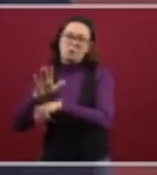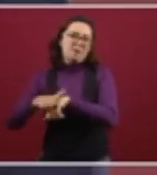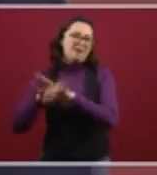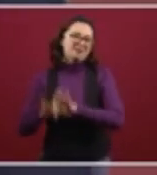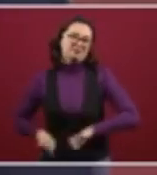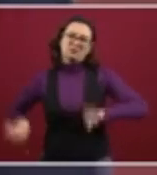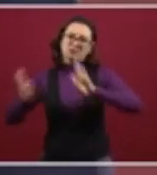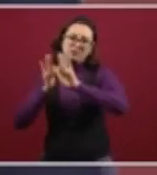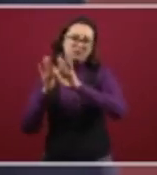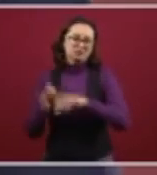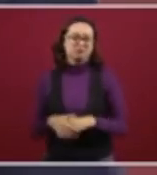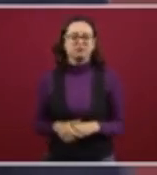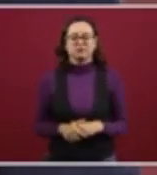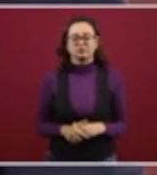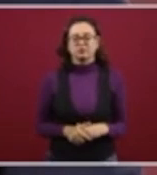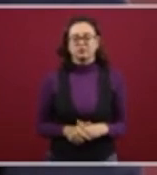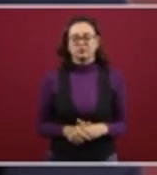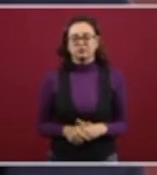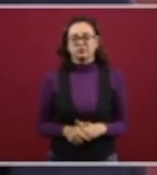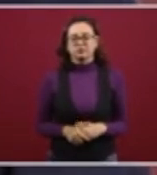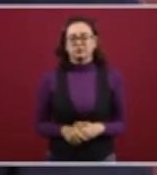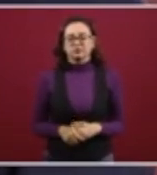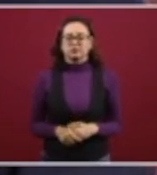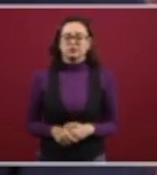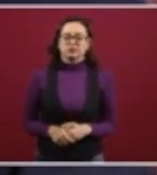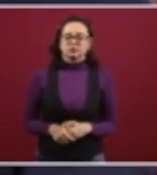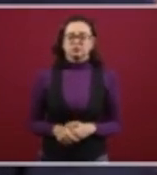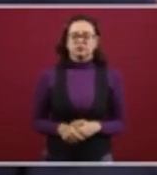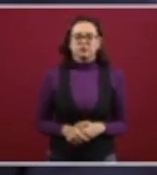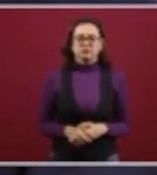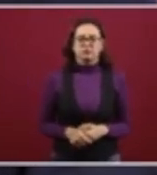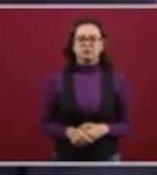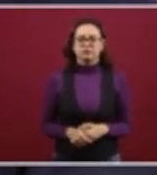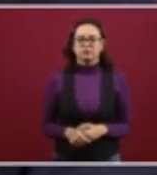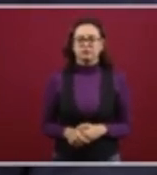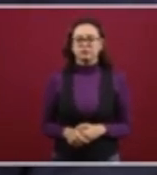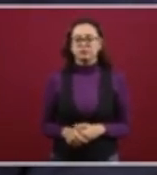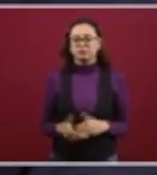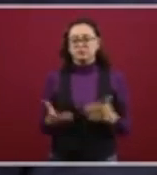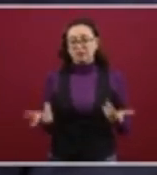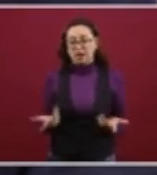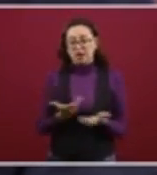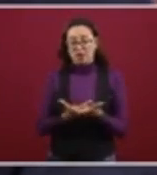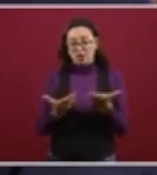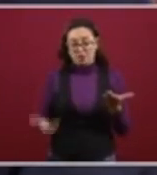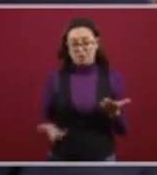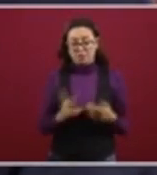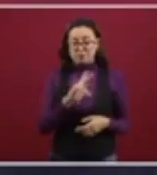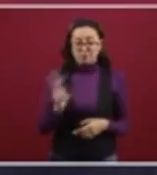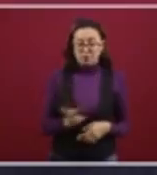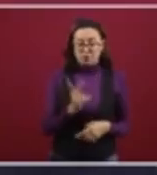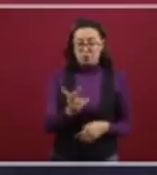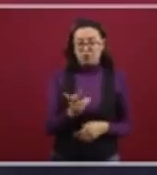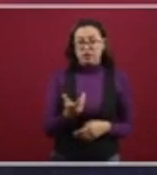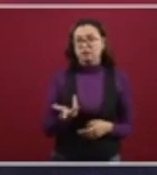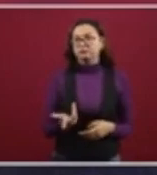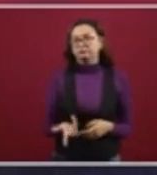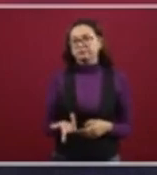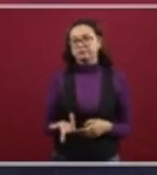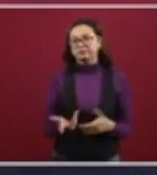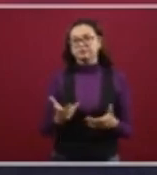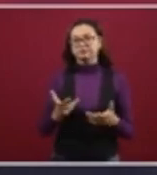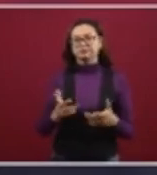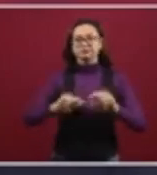para nosotros. Entonces, a la pregunta por qué no hemos podido disminuir